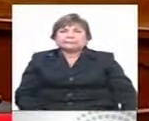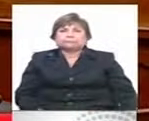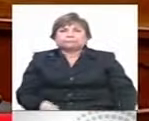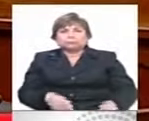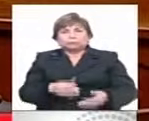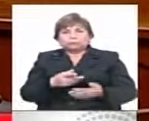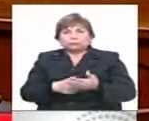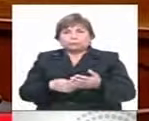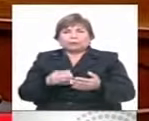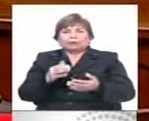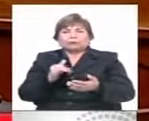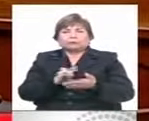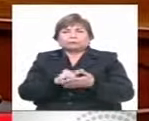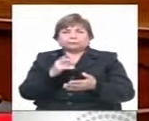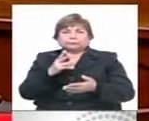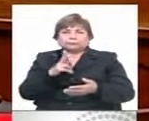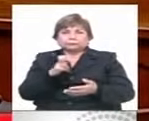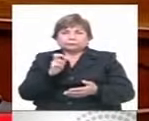destinando